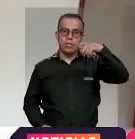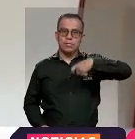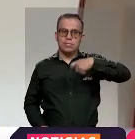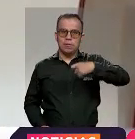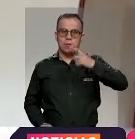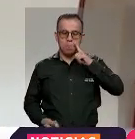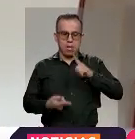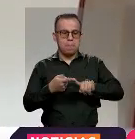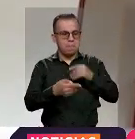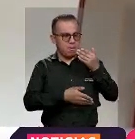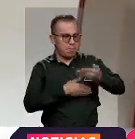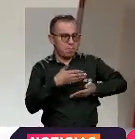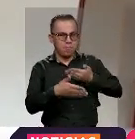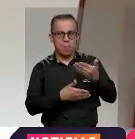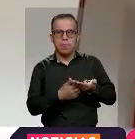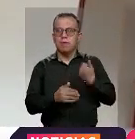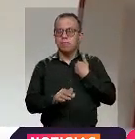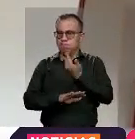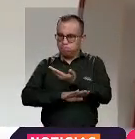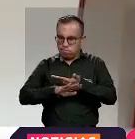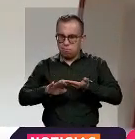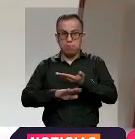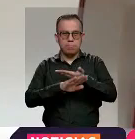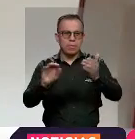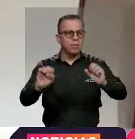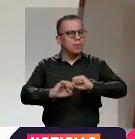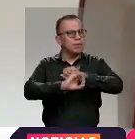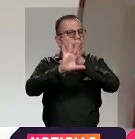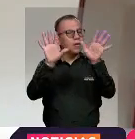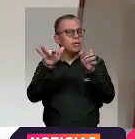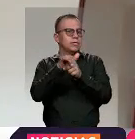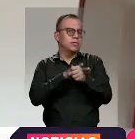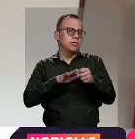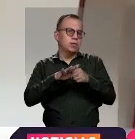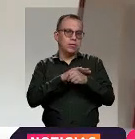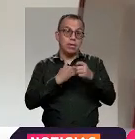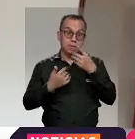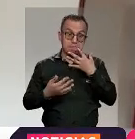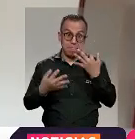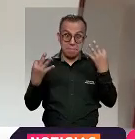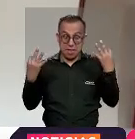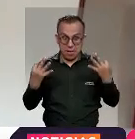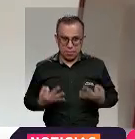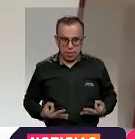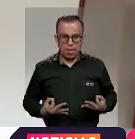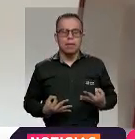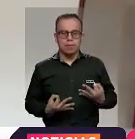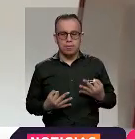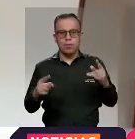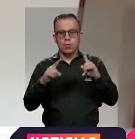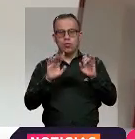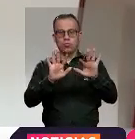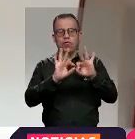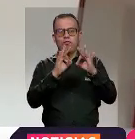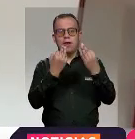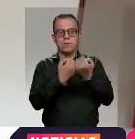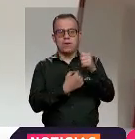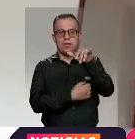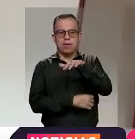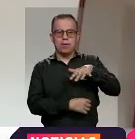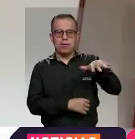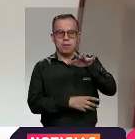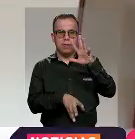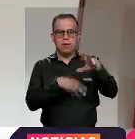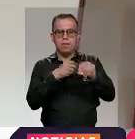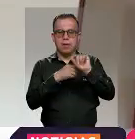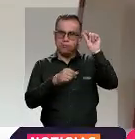para continuar exigiendo el esclarecimiento de los hechos y la verdad que puedan rodear a la familia y que puedan